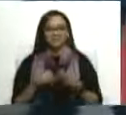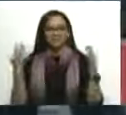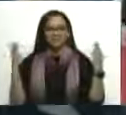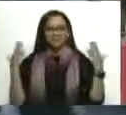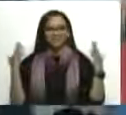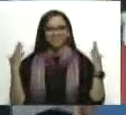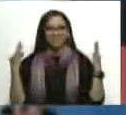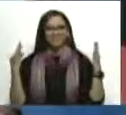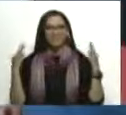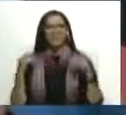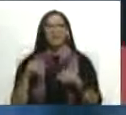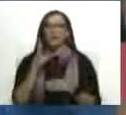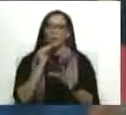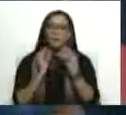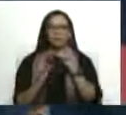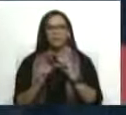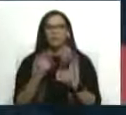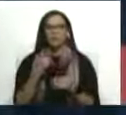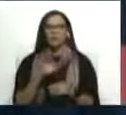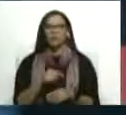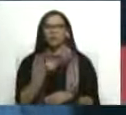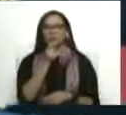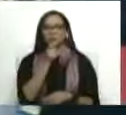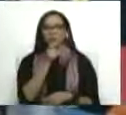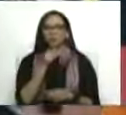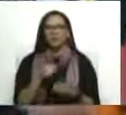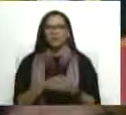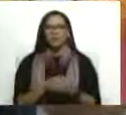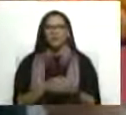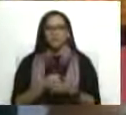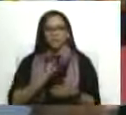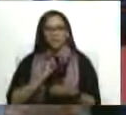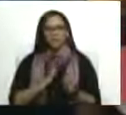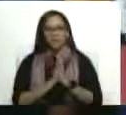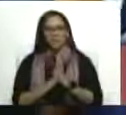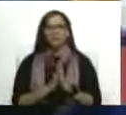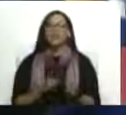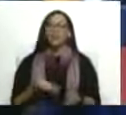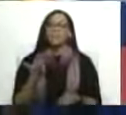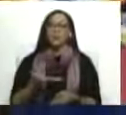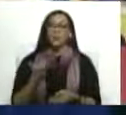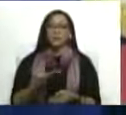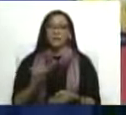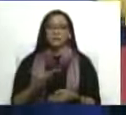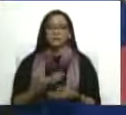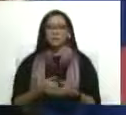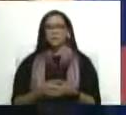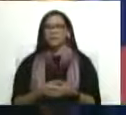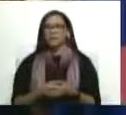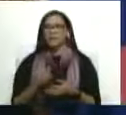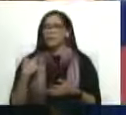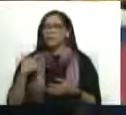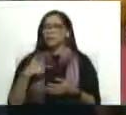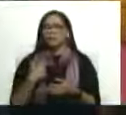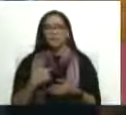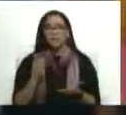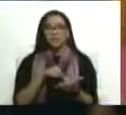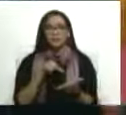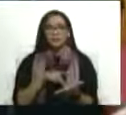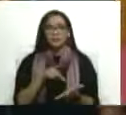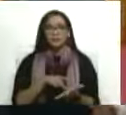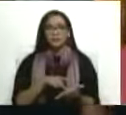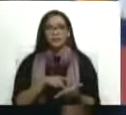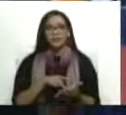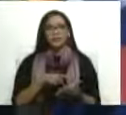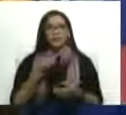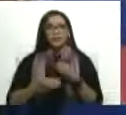a conversar con uno de los trabajadores de Cartón, Venezuela. Se identifica, por favor, y bueno, y la importancia que tiene participar en lo que